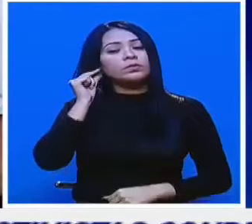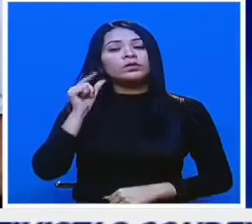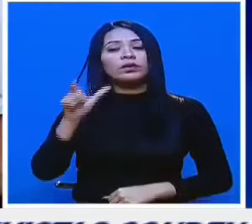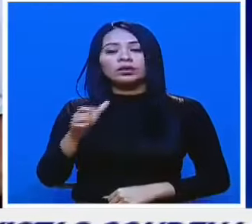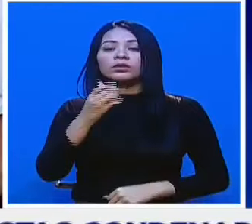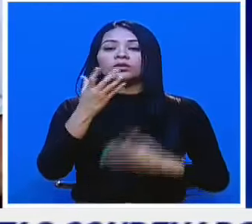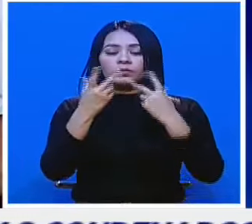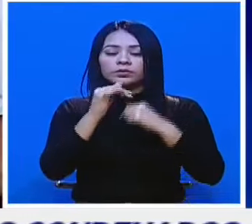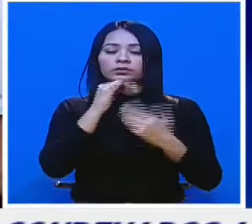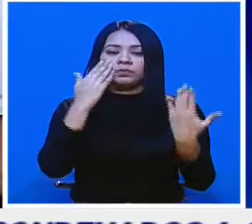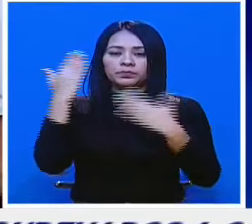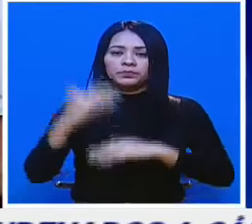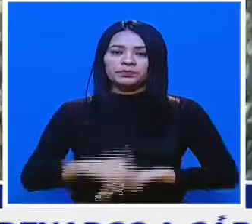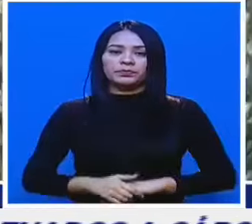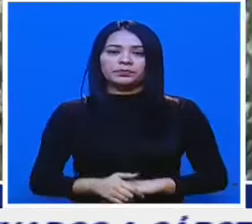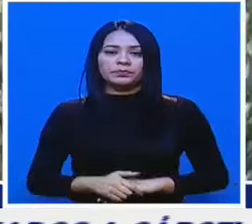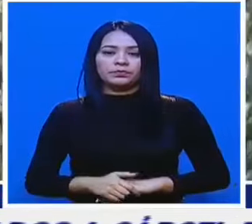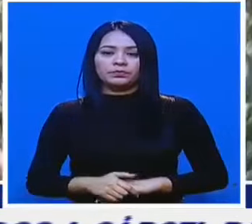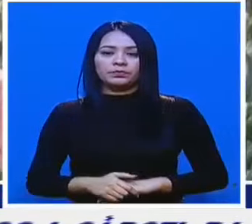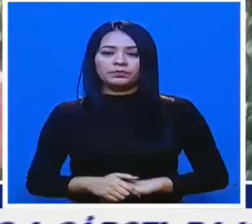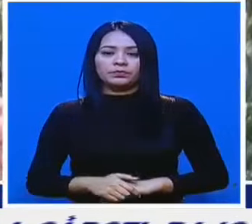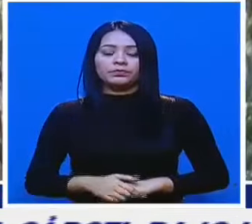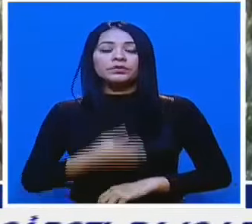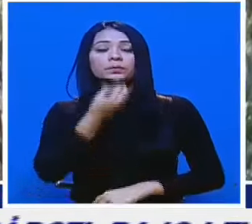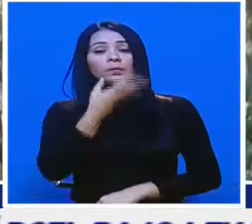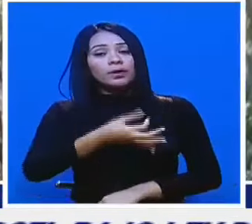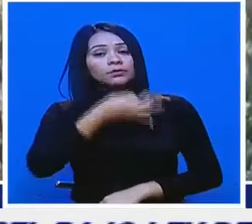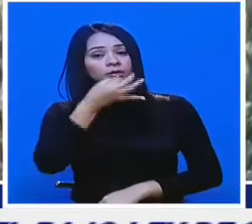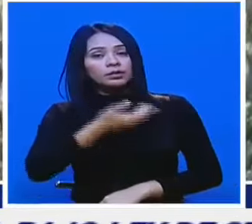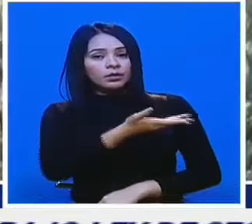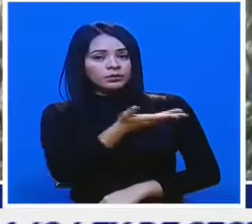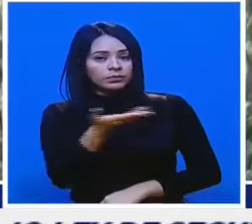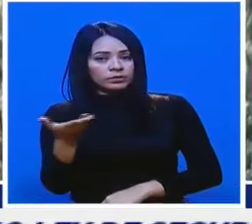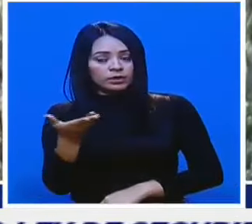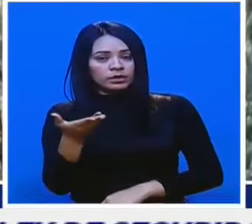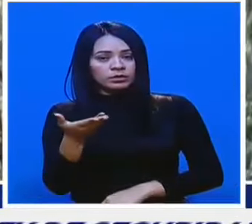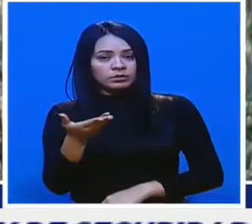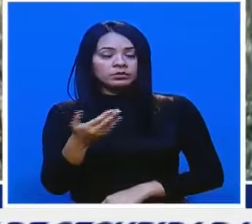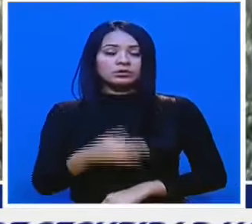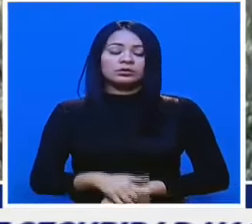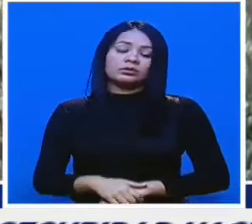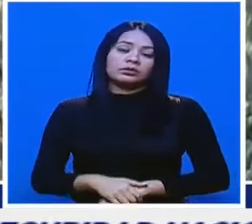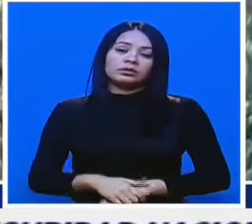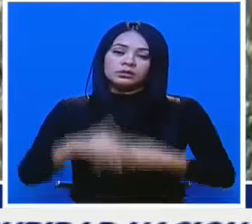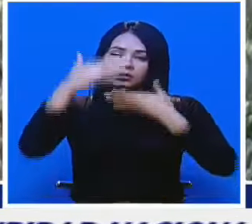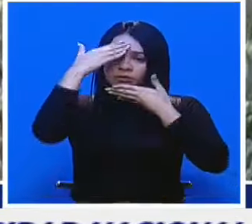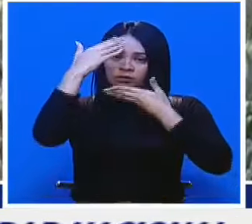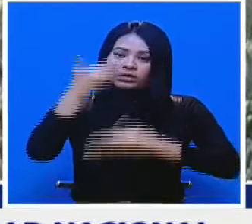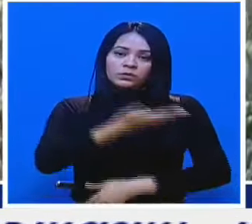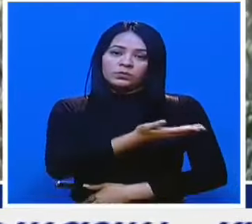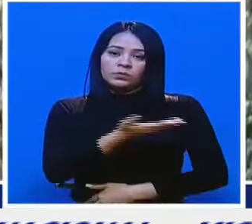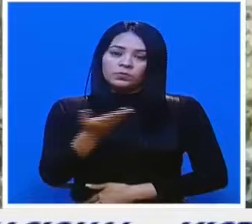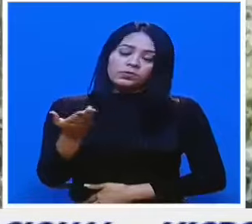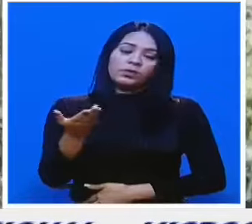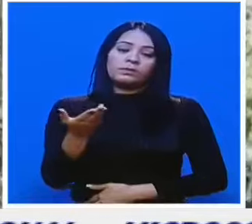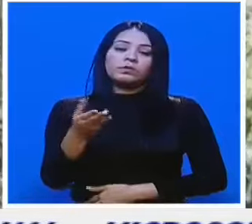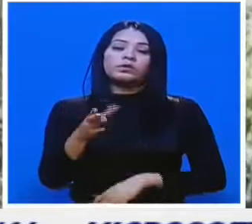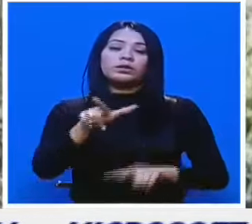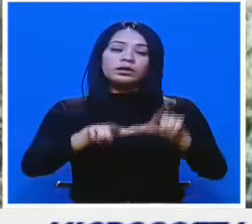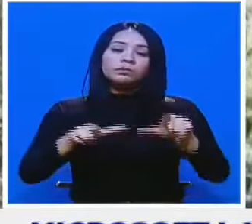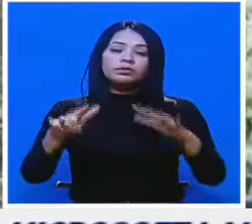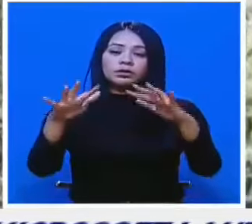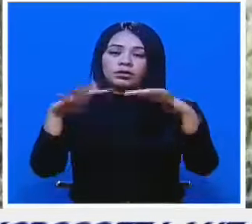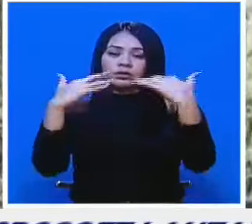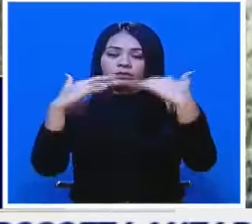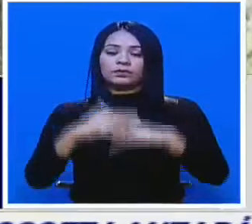más detalles. Adelante. Muy buenas tardes a ustedes allá en estudios y por supuesto saludamos a todos nuestros televidentes.